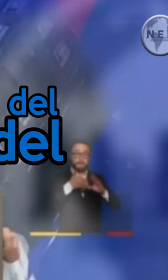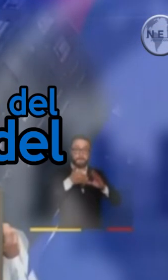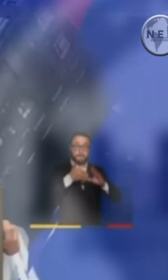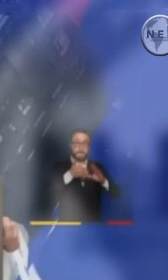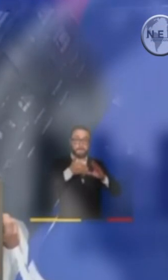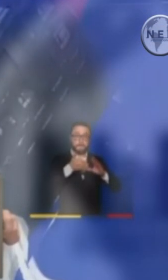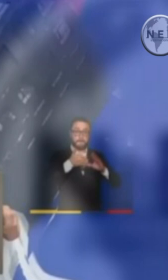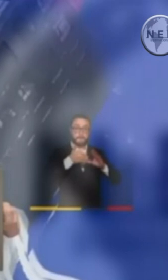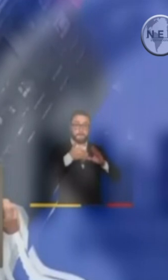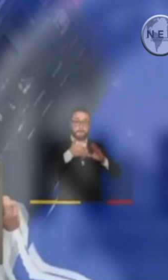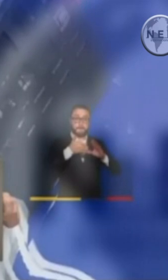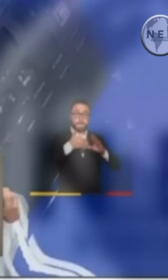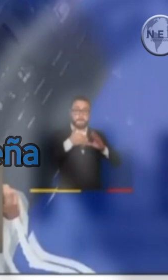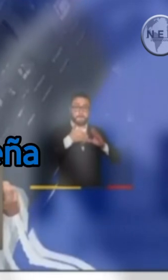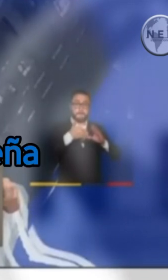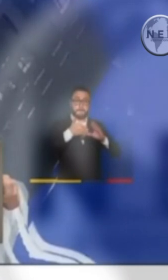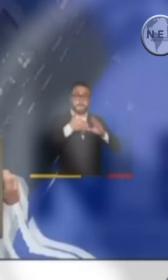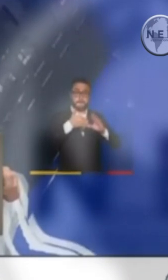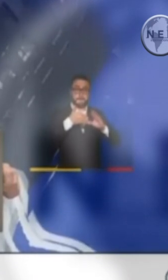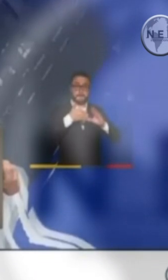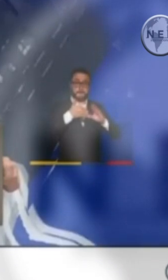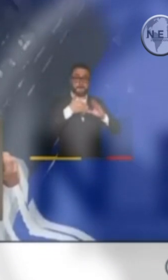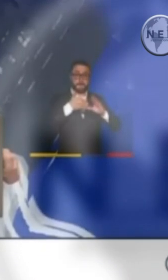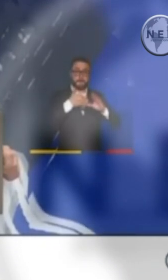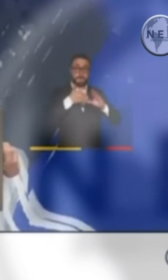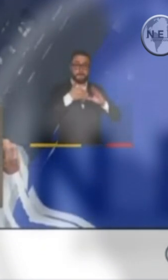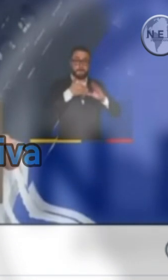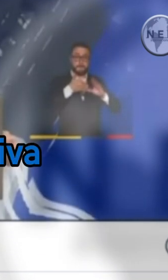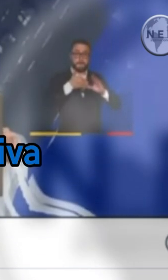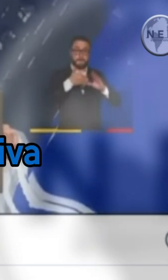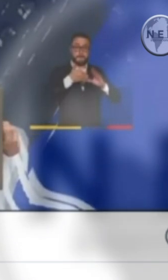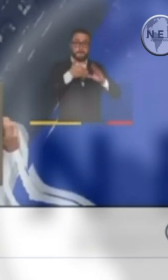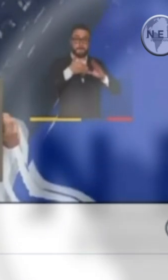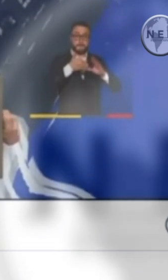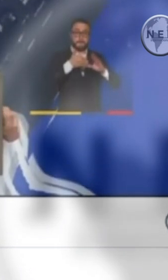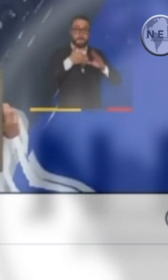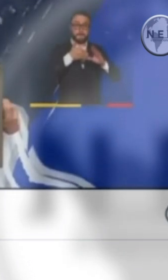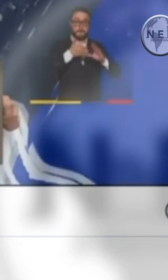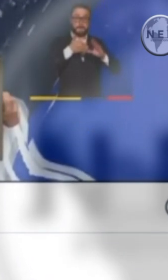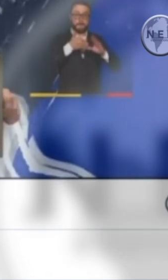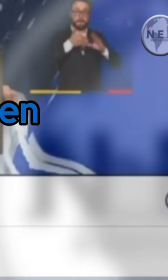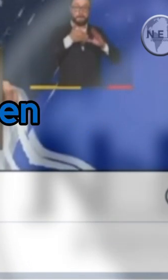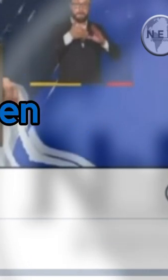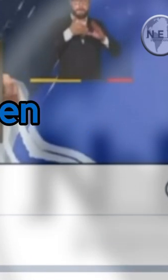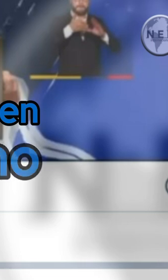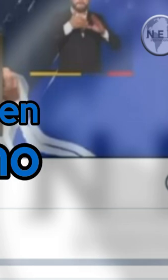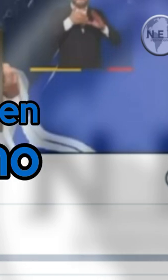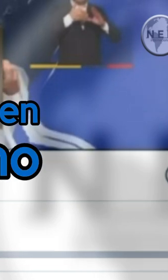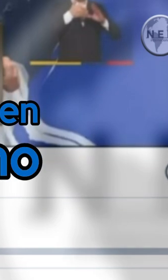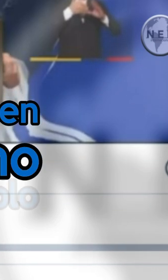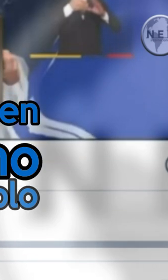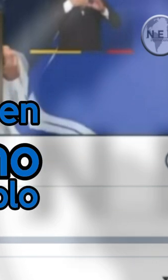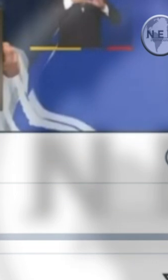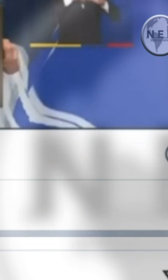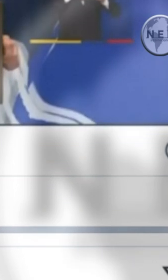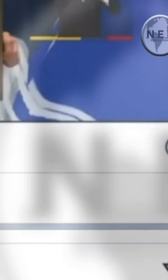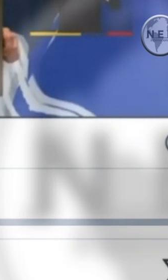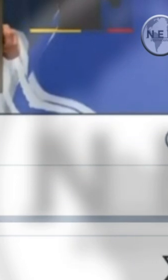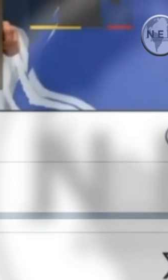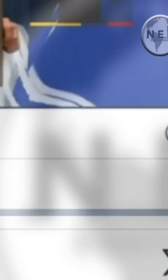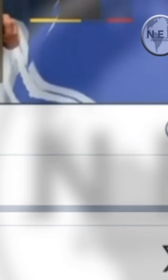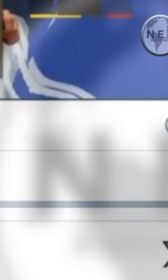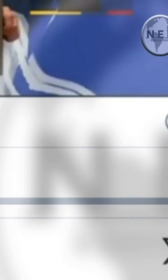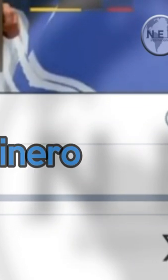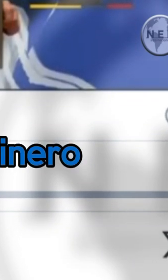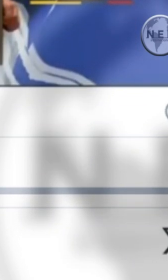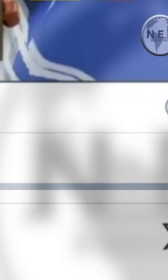contenido y del poder comunicacional en una élite pequeña muy adinerada. Desde su perspectiva, lejos de informar, en los medios no se expresa el pueblo, sino